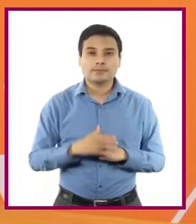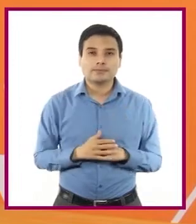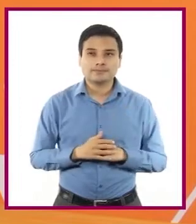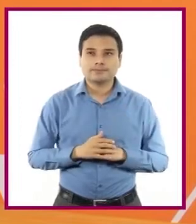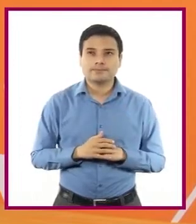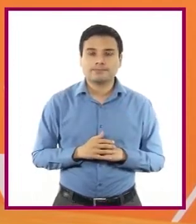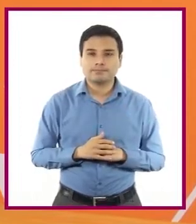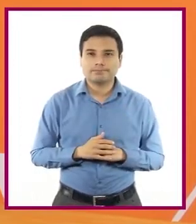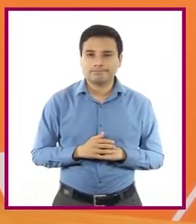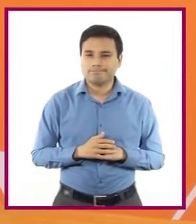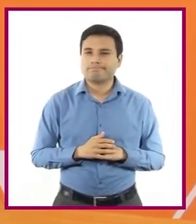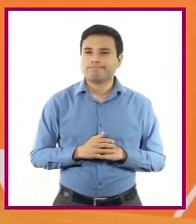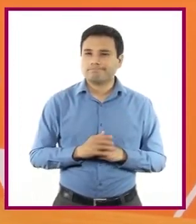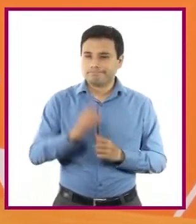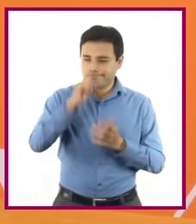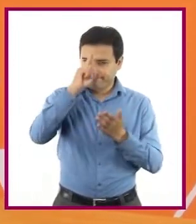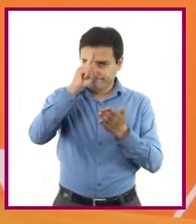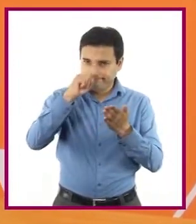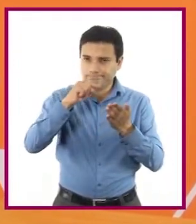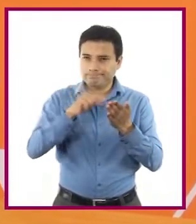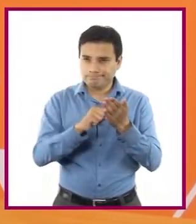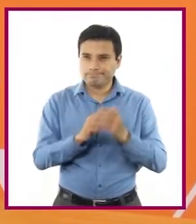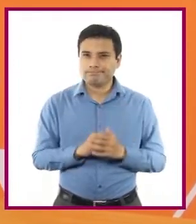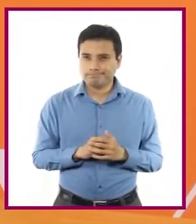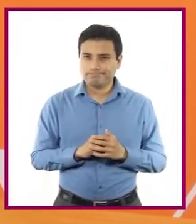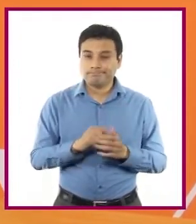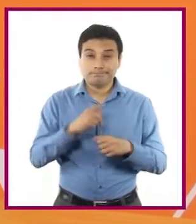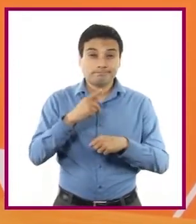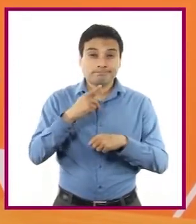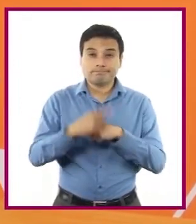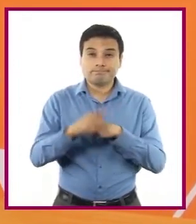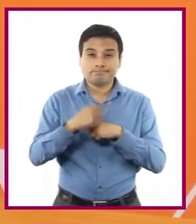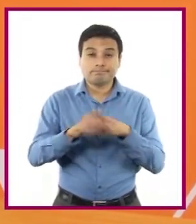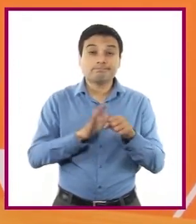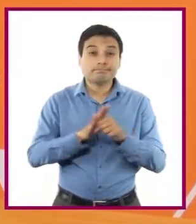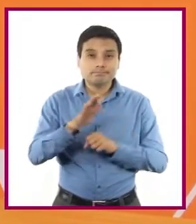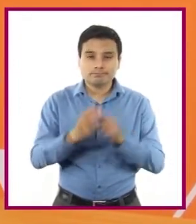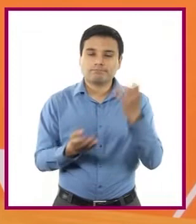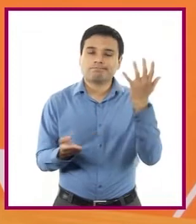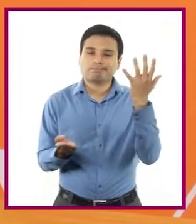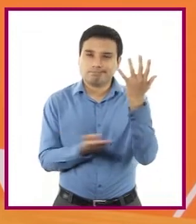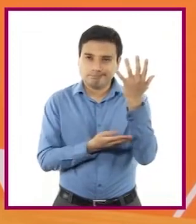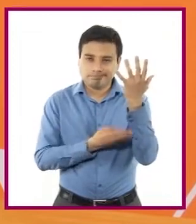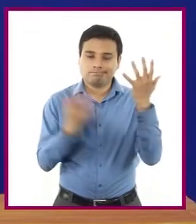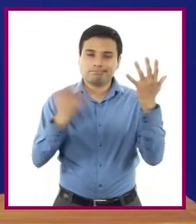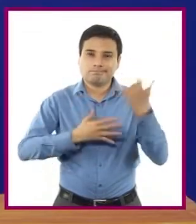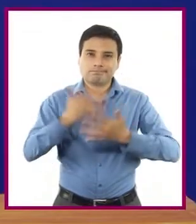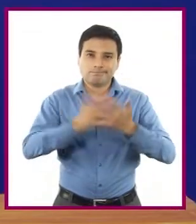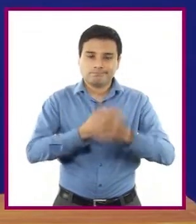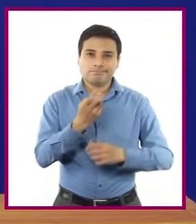Profesor, creo que se refiere a la tala inmoderada que trae como consecuencia la pérdida de la especie. Ahí no creo que